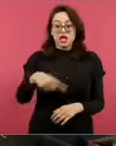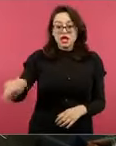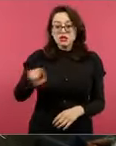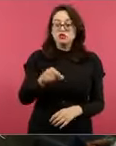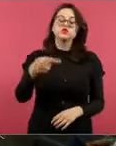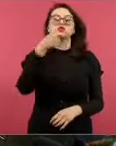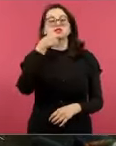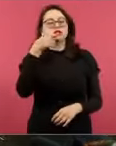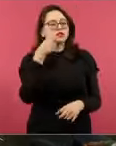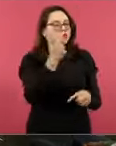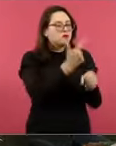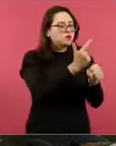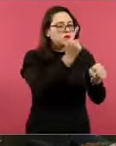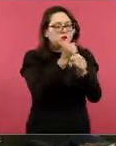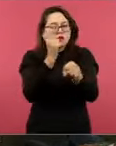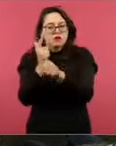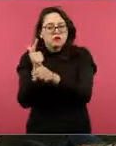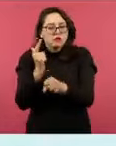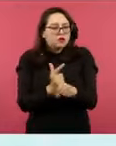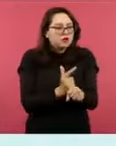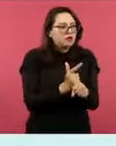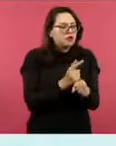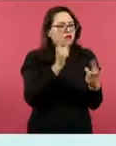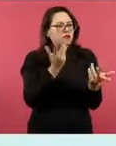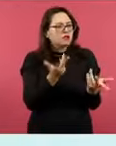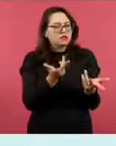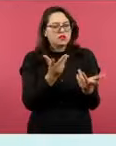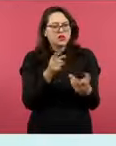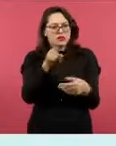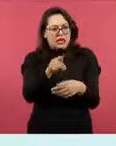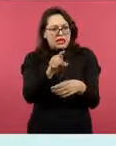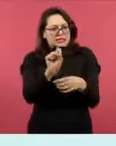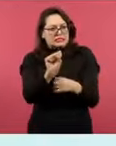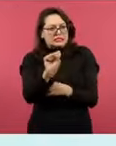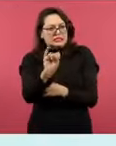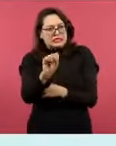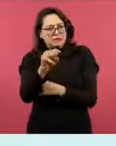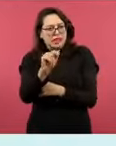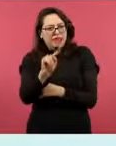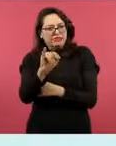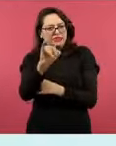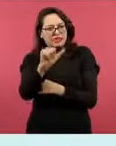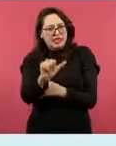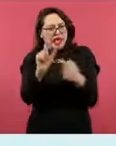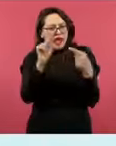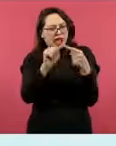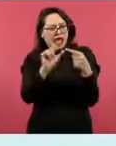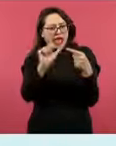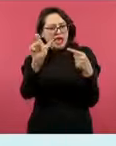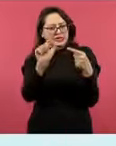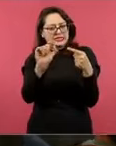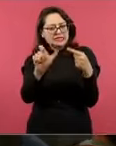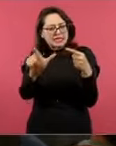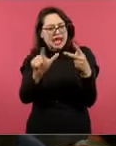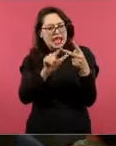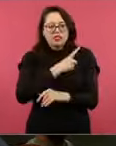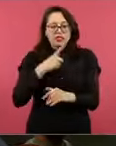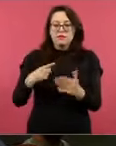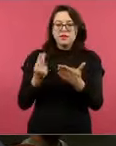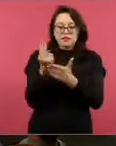y simetría axial, que son contenidos de matemáticas, pero además lo van a hacer al analizar esa